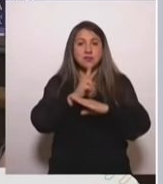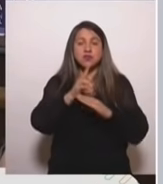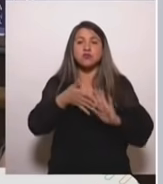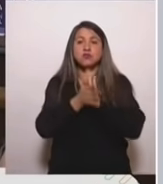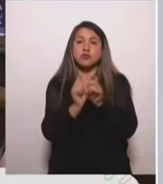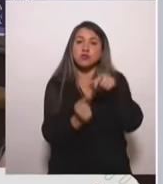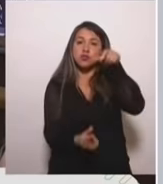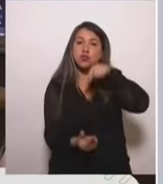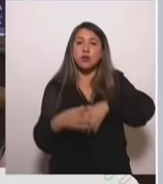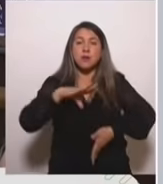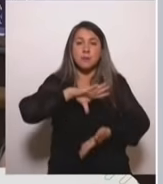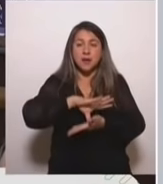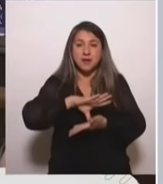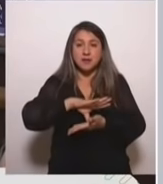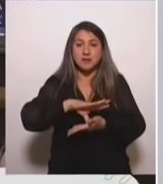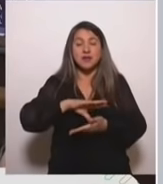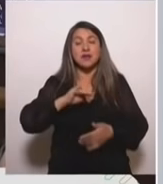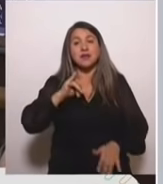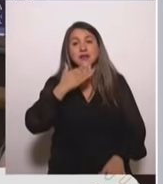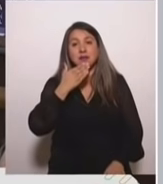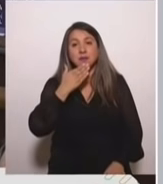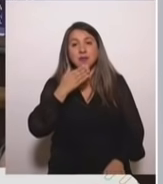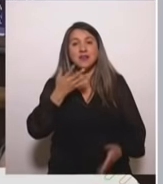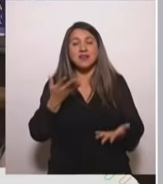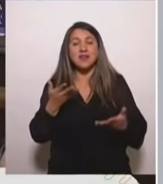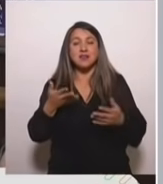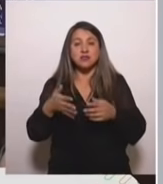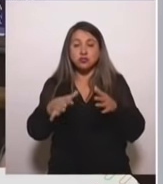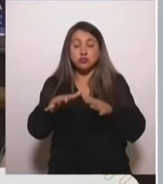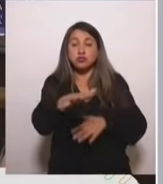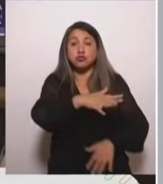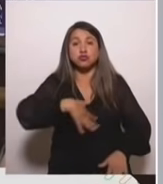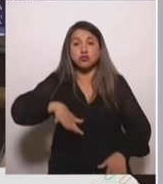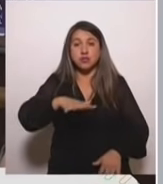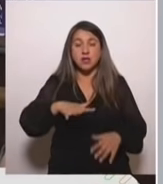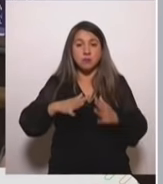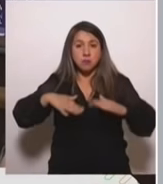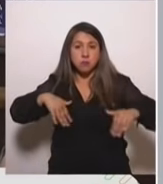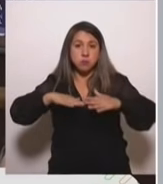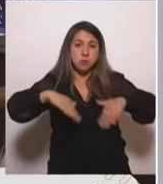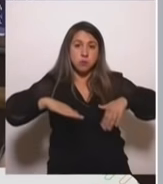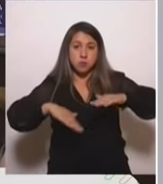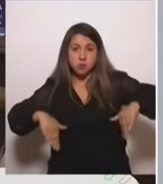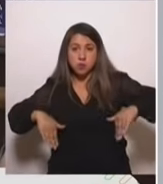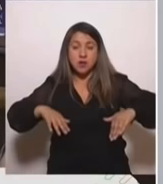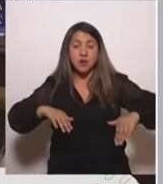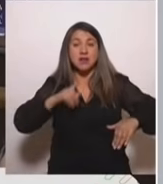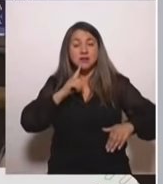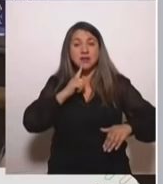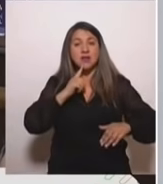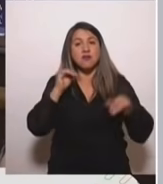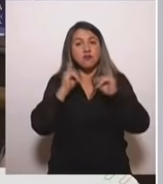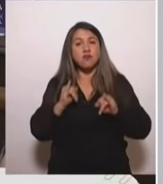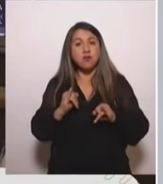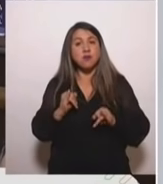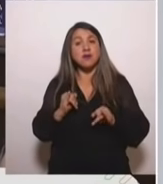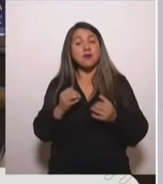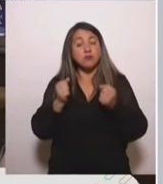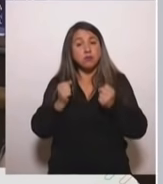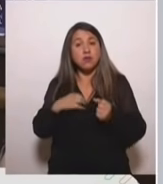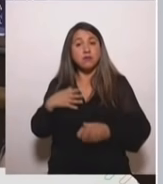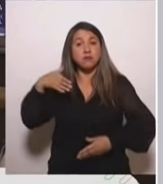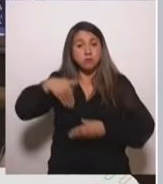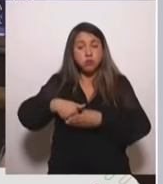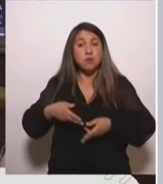estar trabajando los borradores, compilando, articulando las propuestas que se han formulado en esta materia. Me preocupa